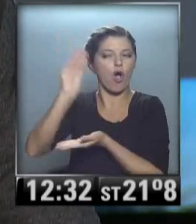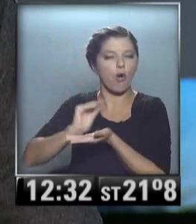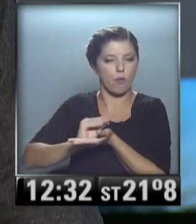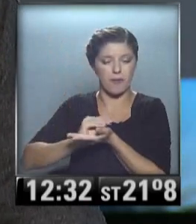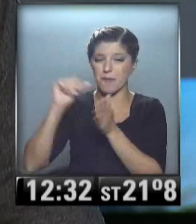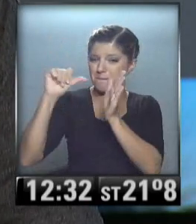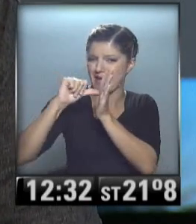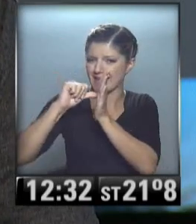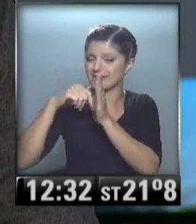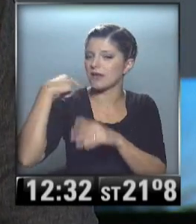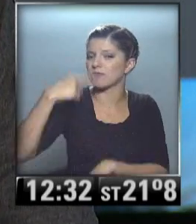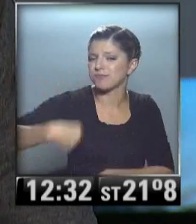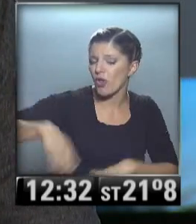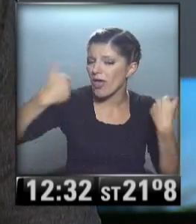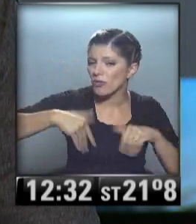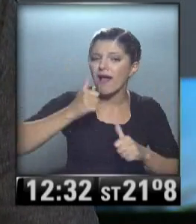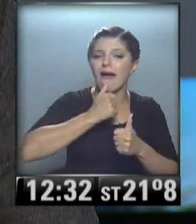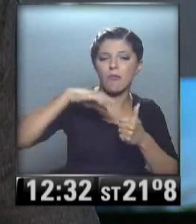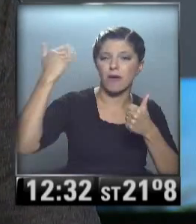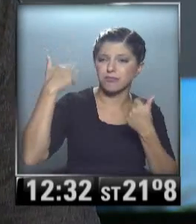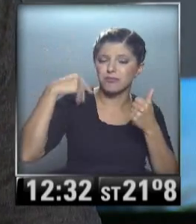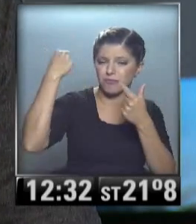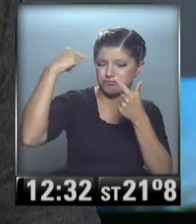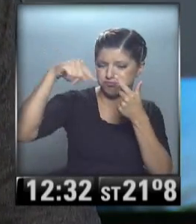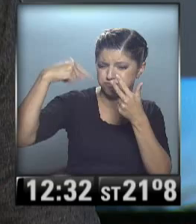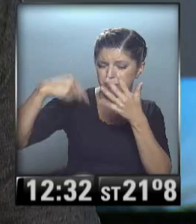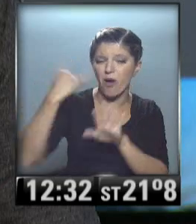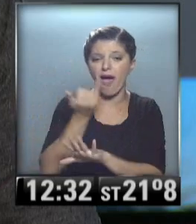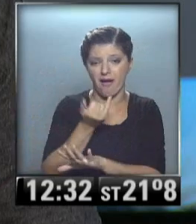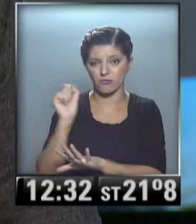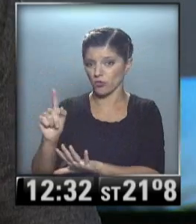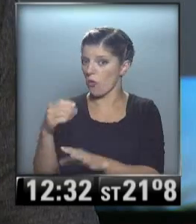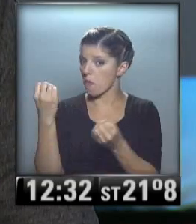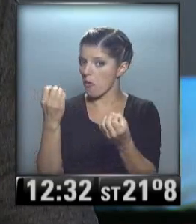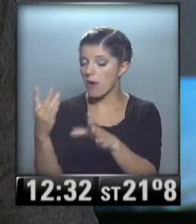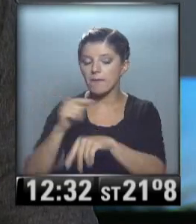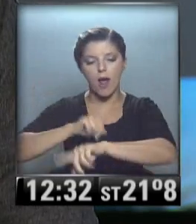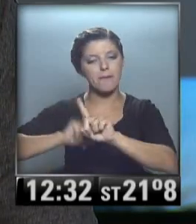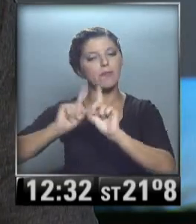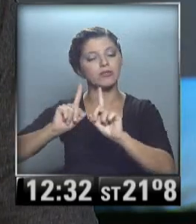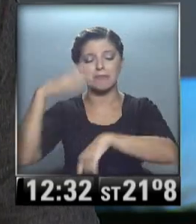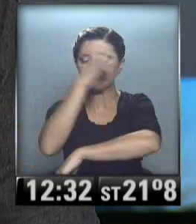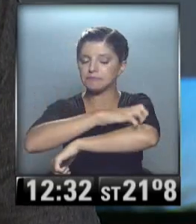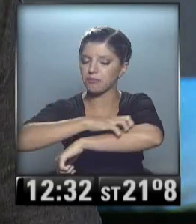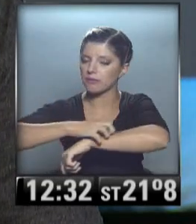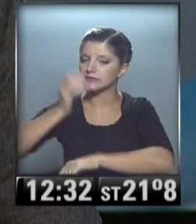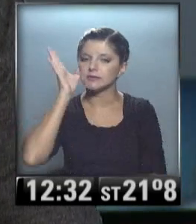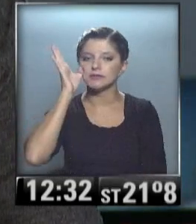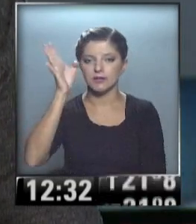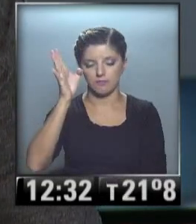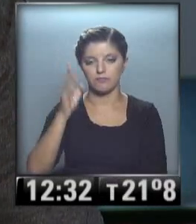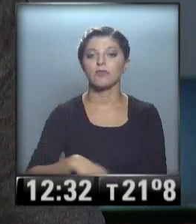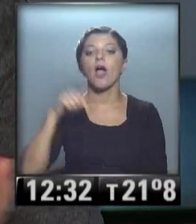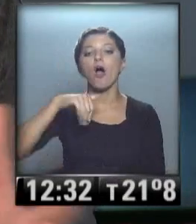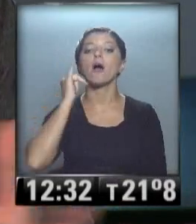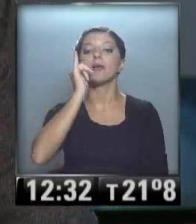con recursos naturales realmente extraordinarios y con una pobreza enorme en su población. Vamos a hablar